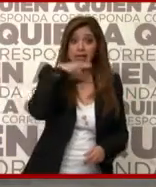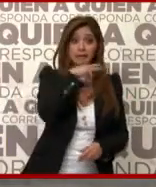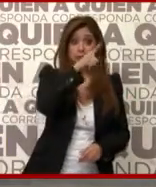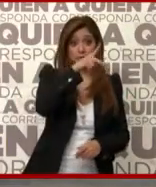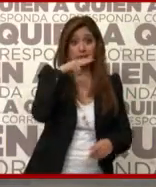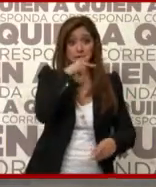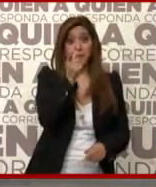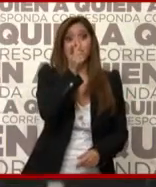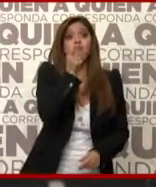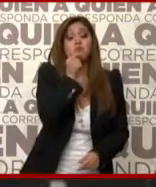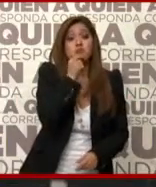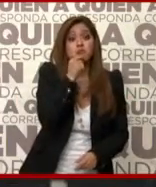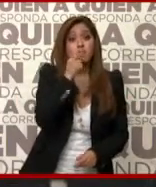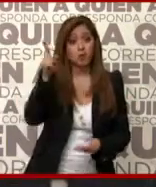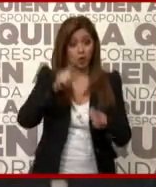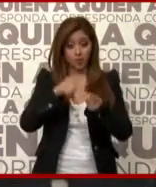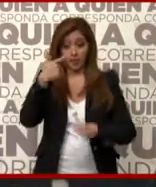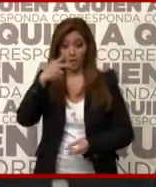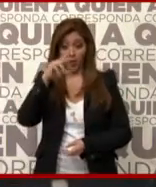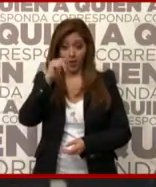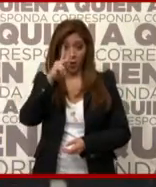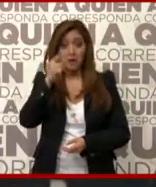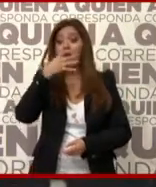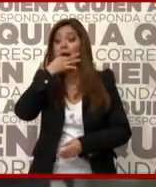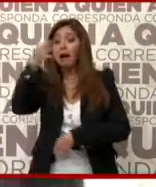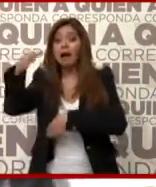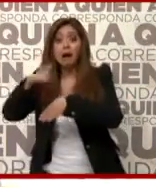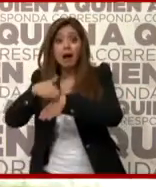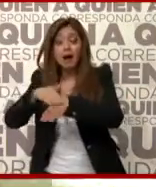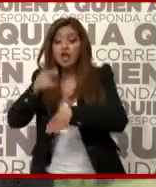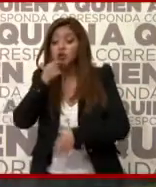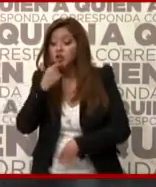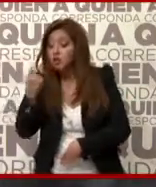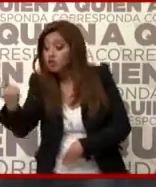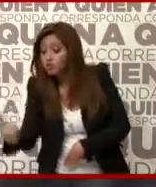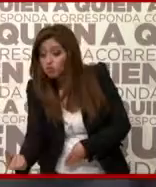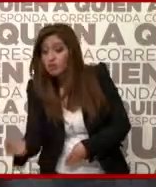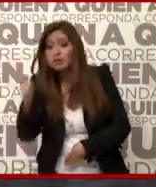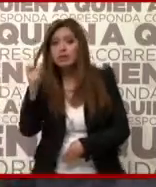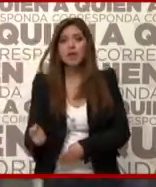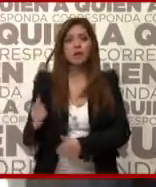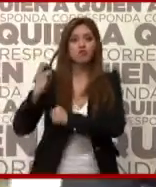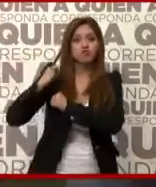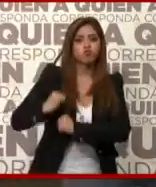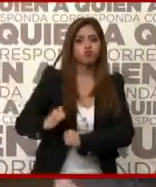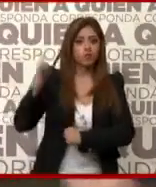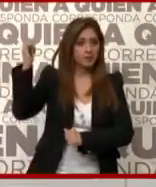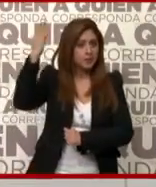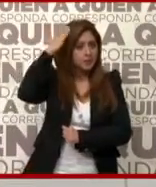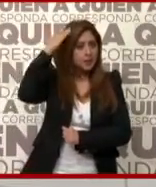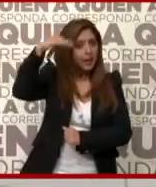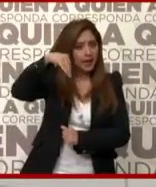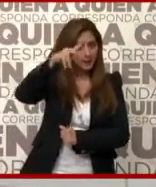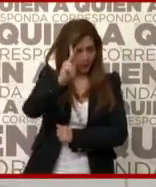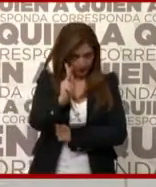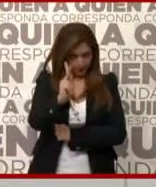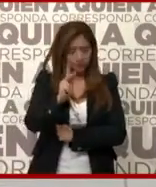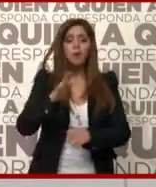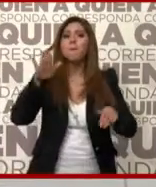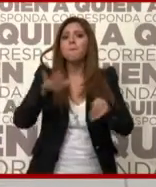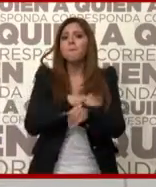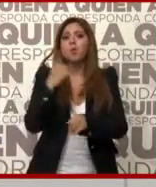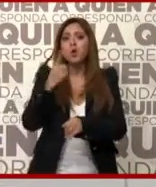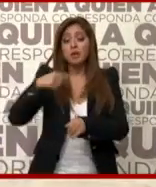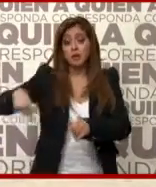la comandancia de policía de Guadalupe. Allí les informaron que la menor había quedado bajo el resguardo de autoridades ministeriales, debido a que